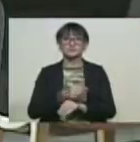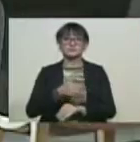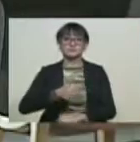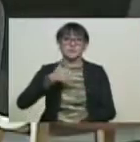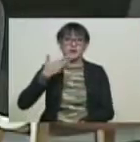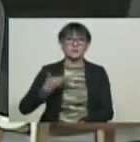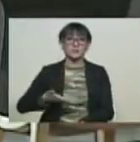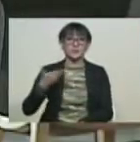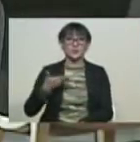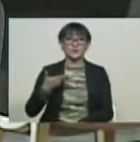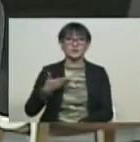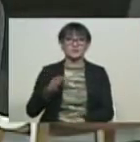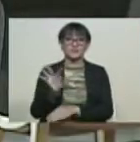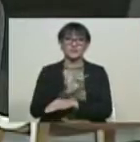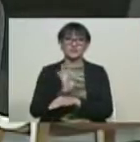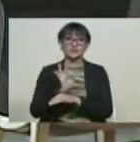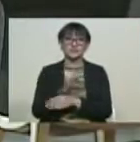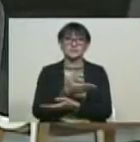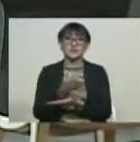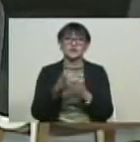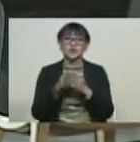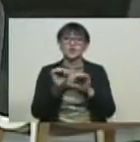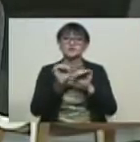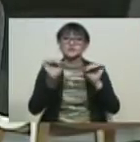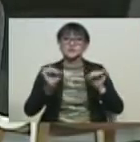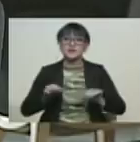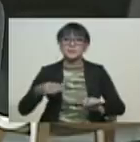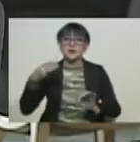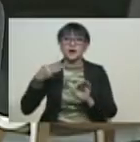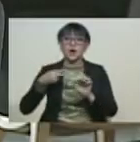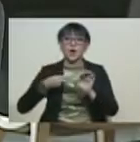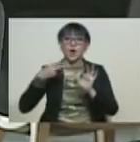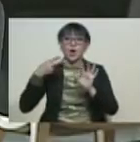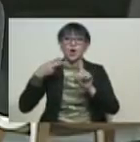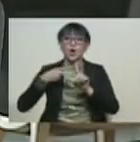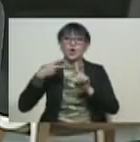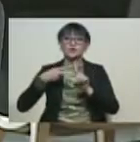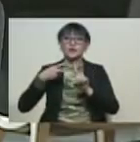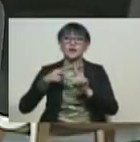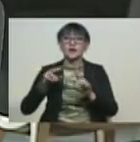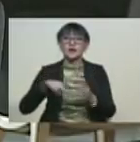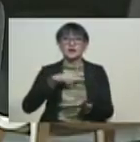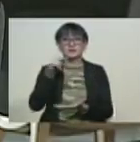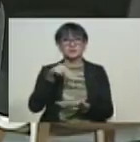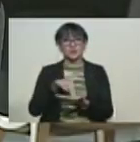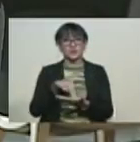prioritario para el funcionamiento de todo el sistema hotelero nacional, todo.